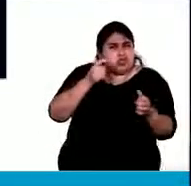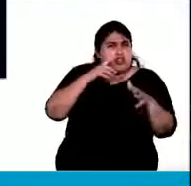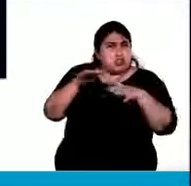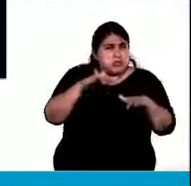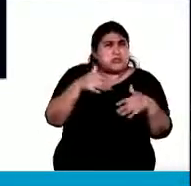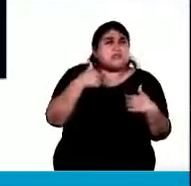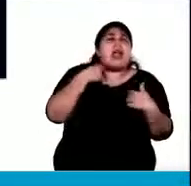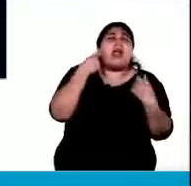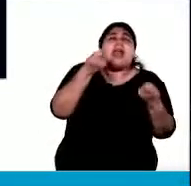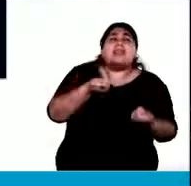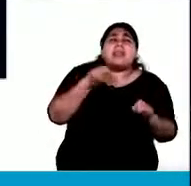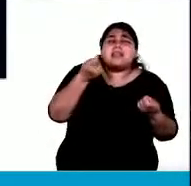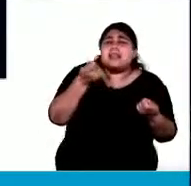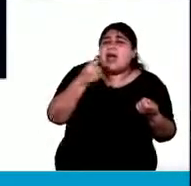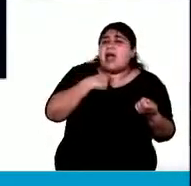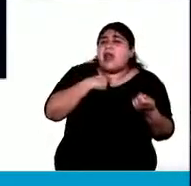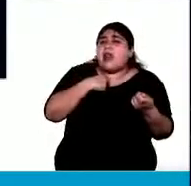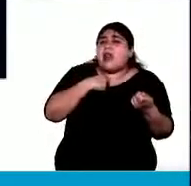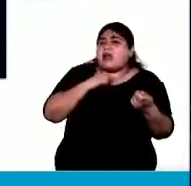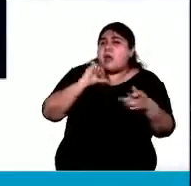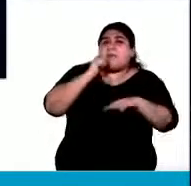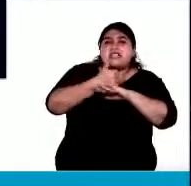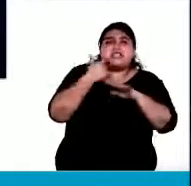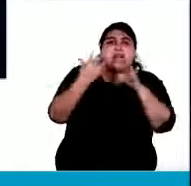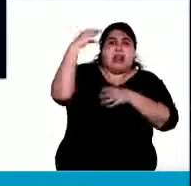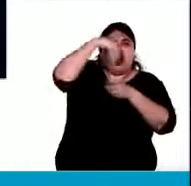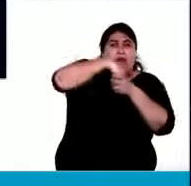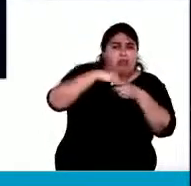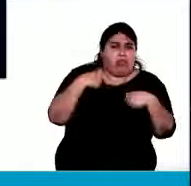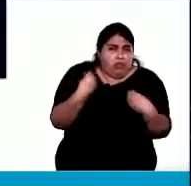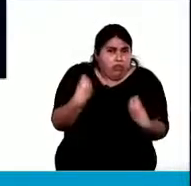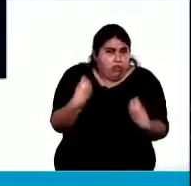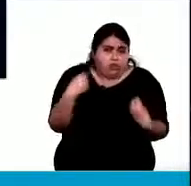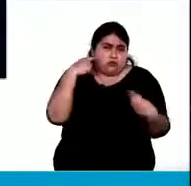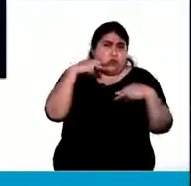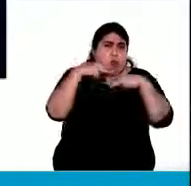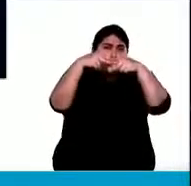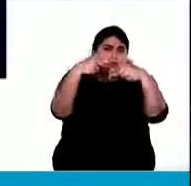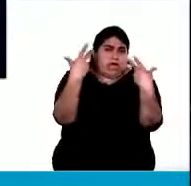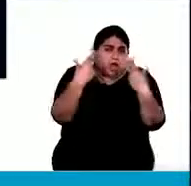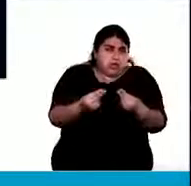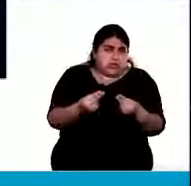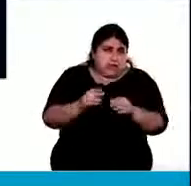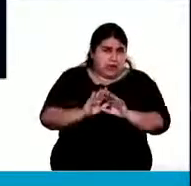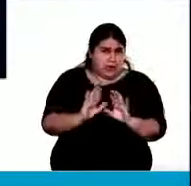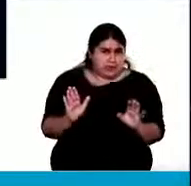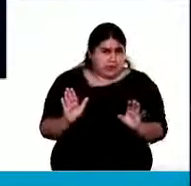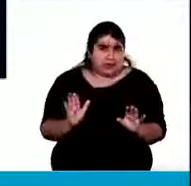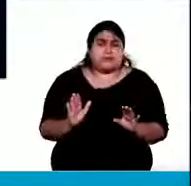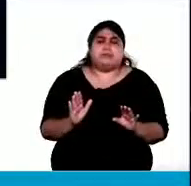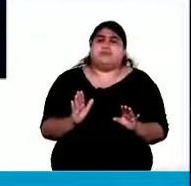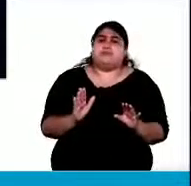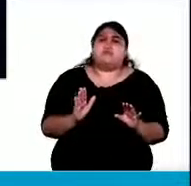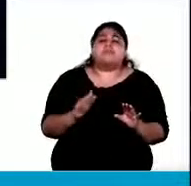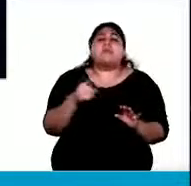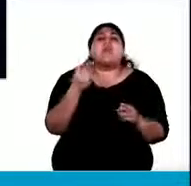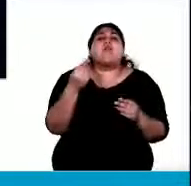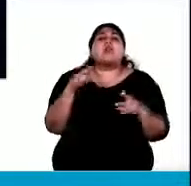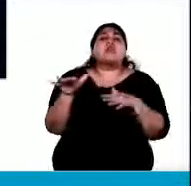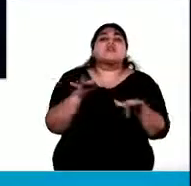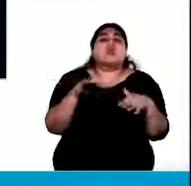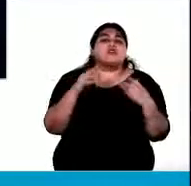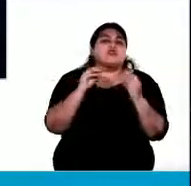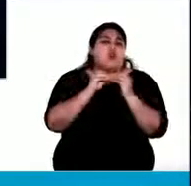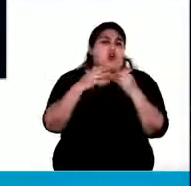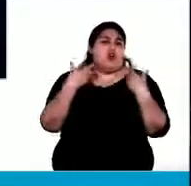de querer incorporar la presencialidad cuando no es aconsejable por ninguna cuestión sanitaria,